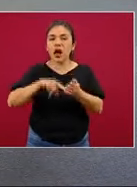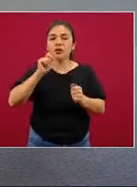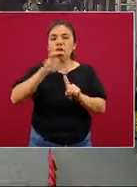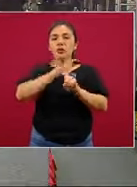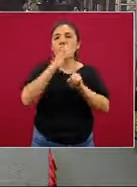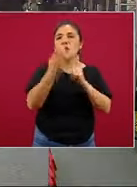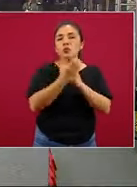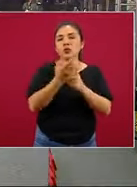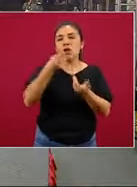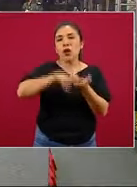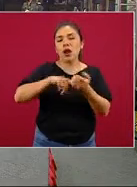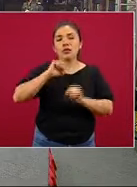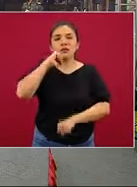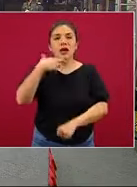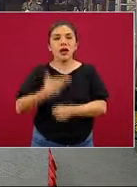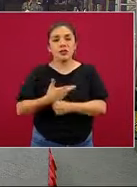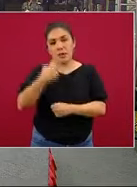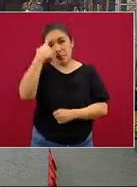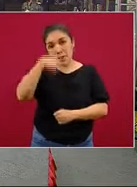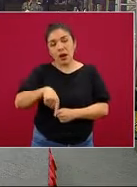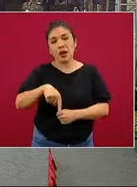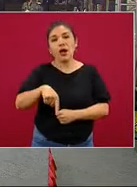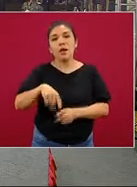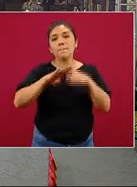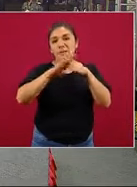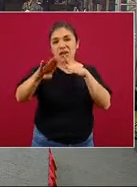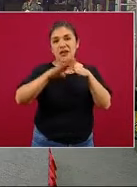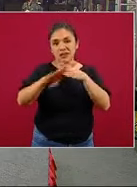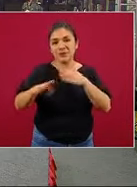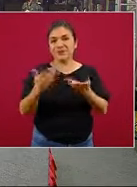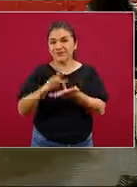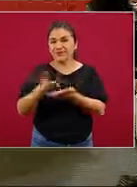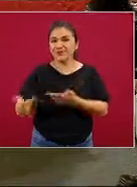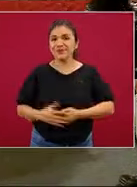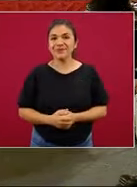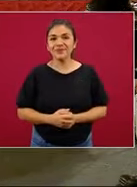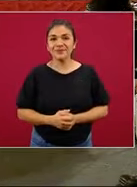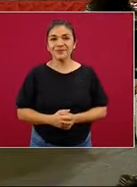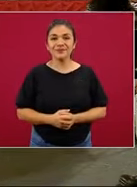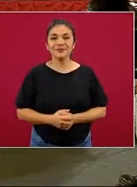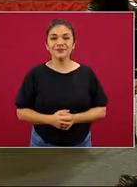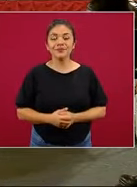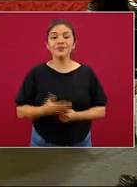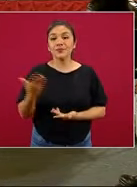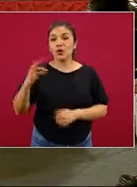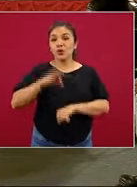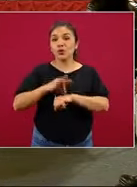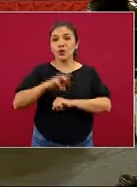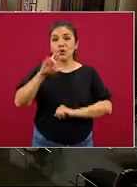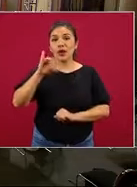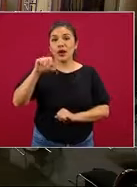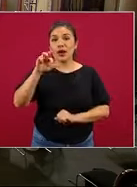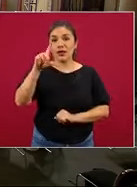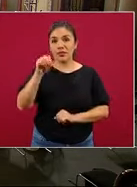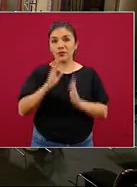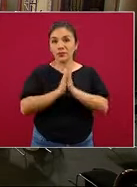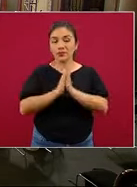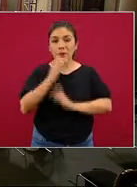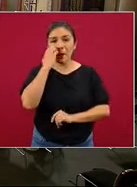Comisión Intersecretarial de Migración. Muchas gracias. Doctor Ricardo Cortés, si nos comenta de la